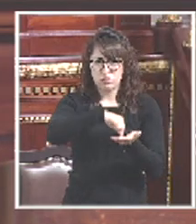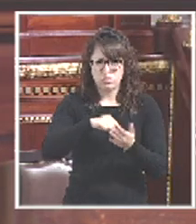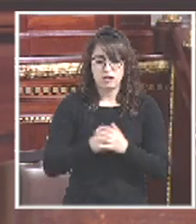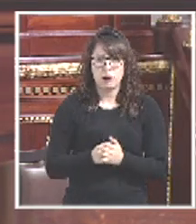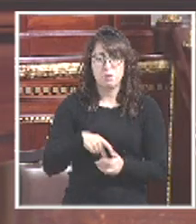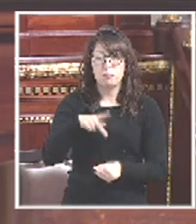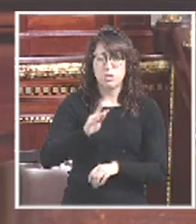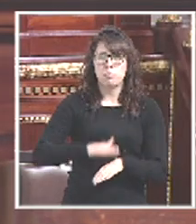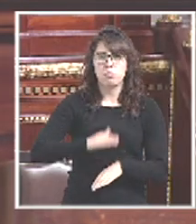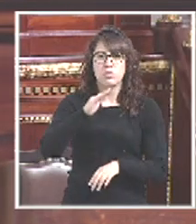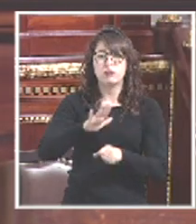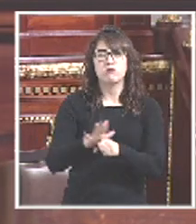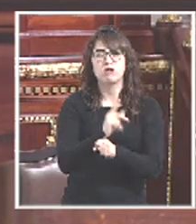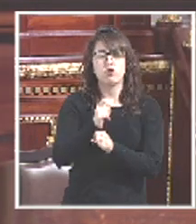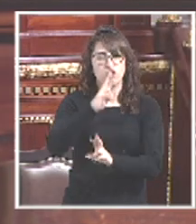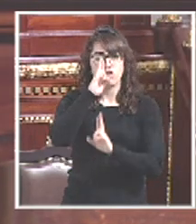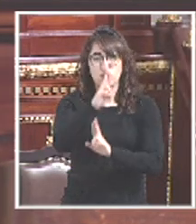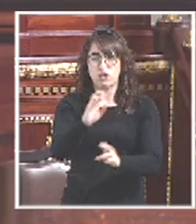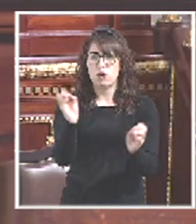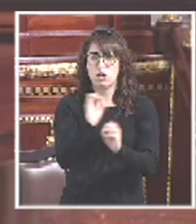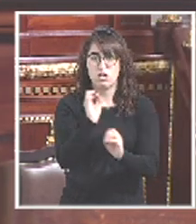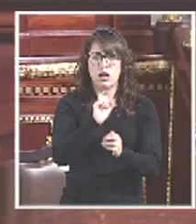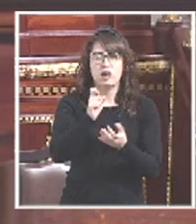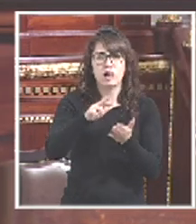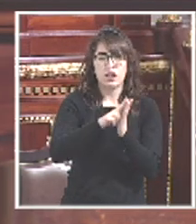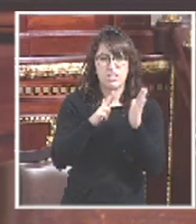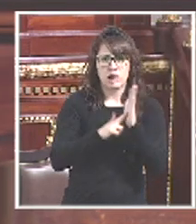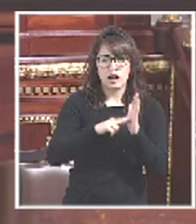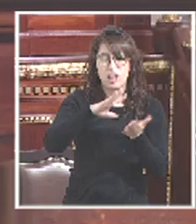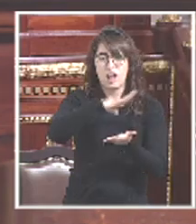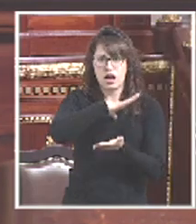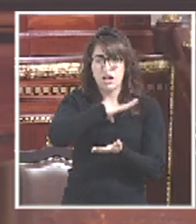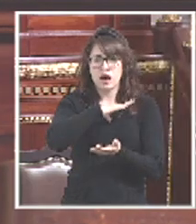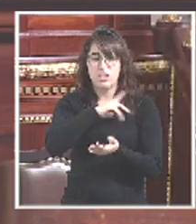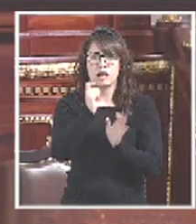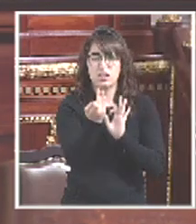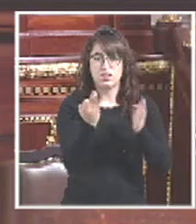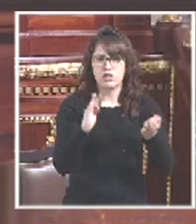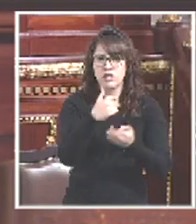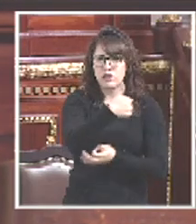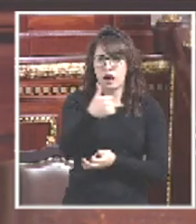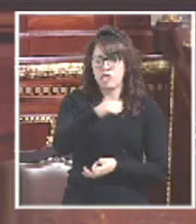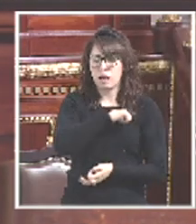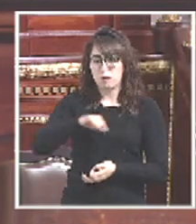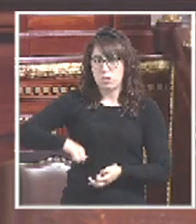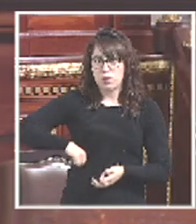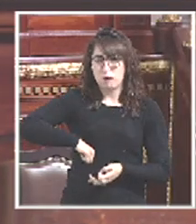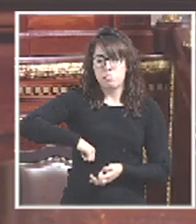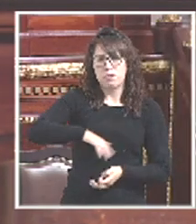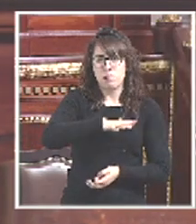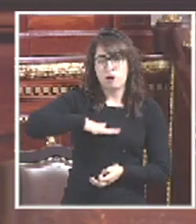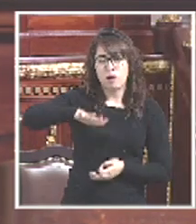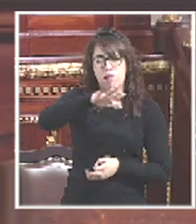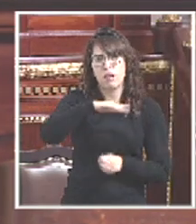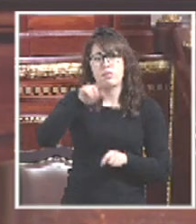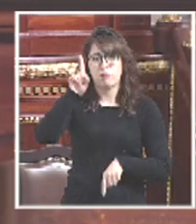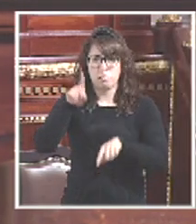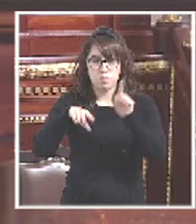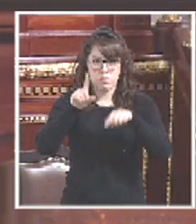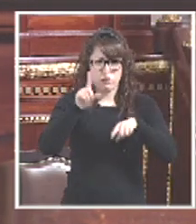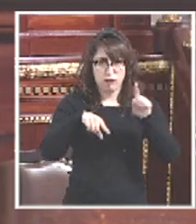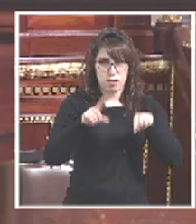principalmente porque no se respetan las alturas permitidas en la zonificación de los programas delegacionales o en los parciales de desarrollo